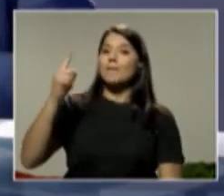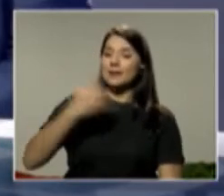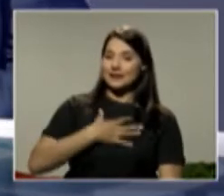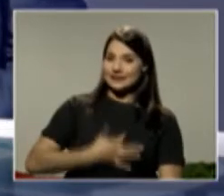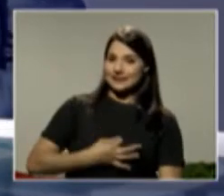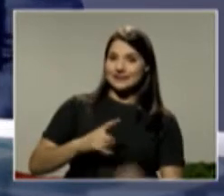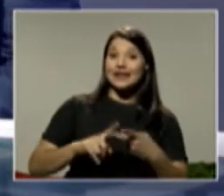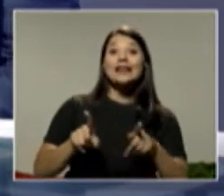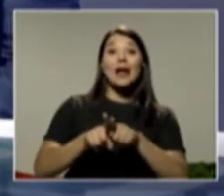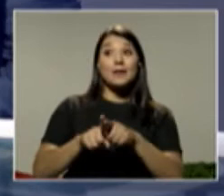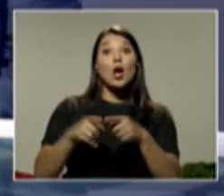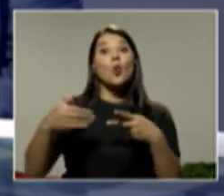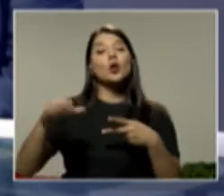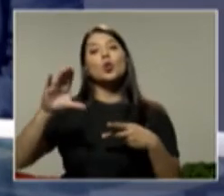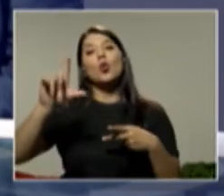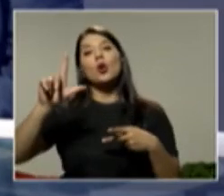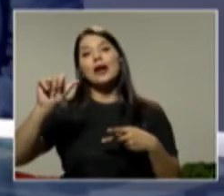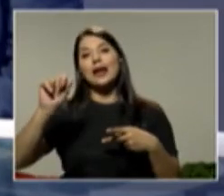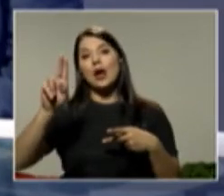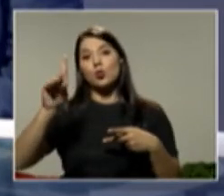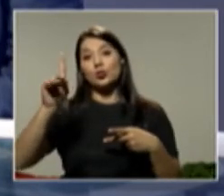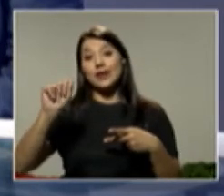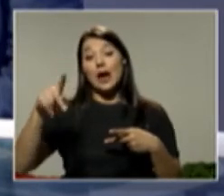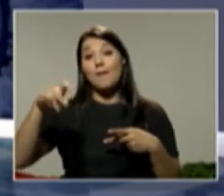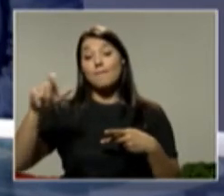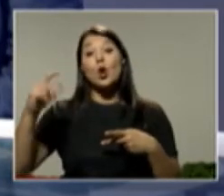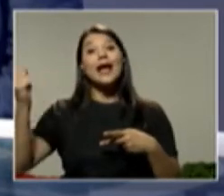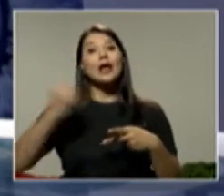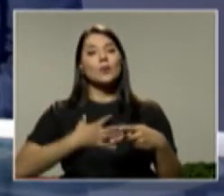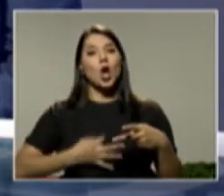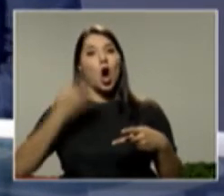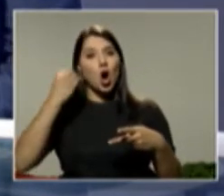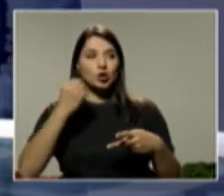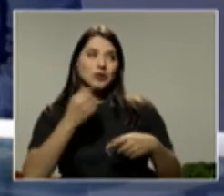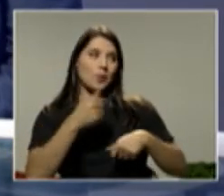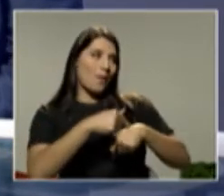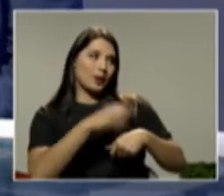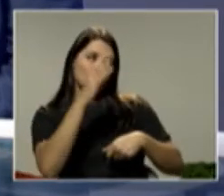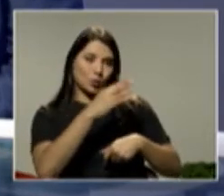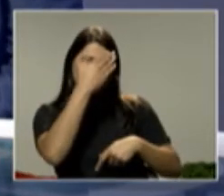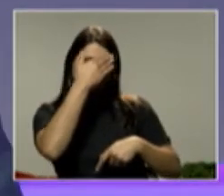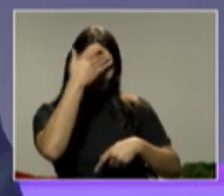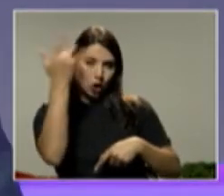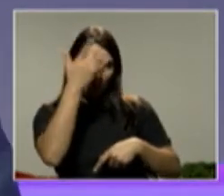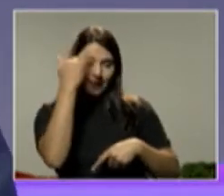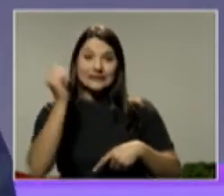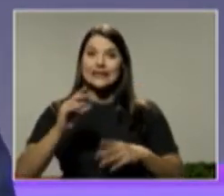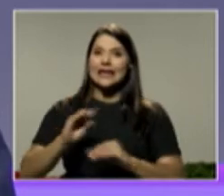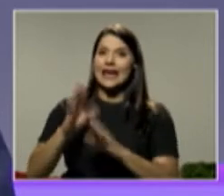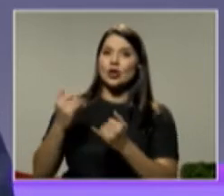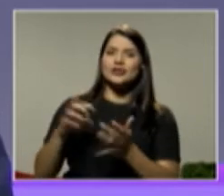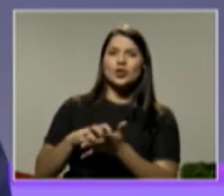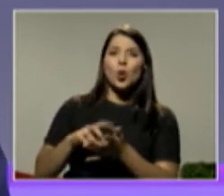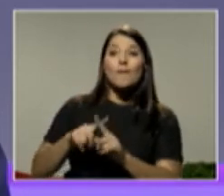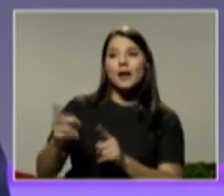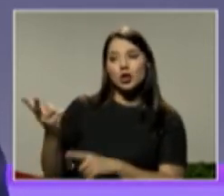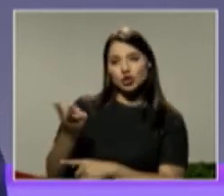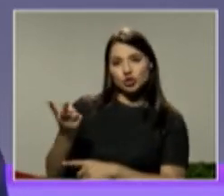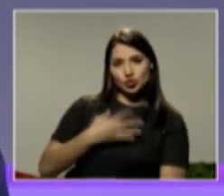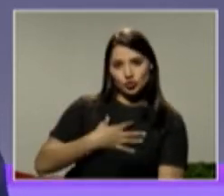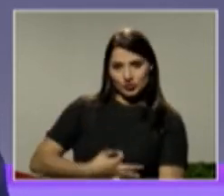Paul ganó la medalla de oro. Pero, momentos inolvidables. Sin duda, ¿verdad? Pero las medallas de ellas